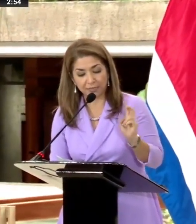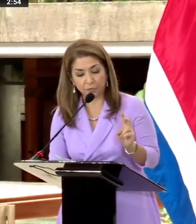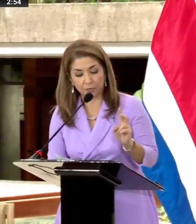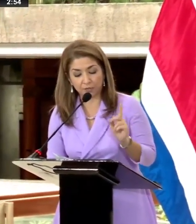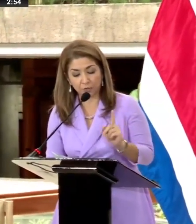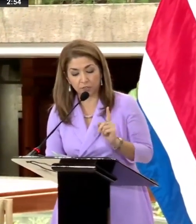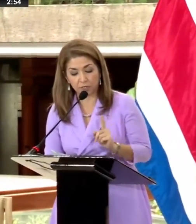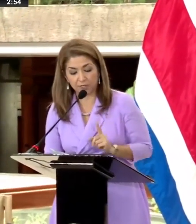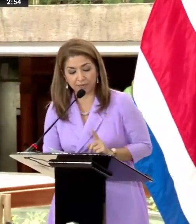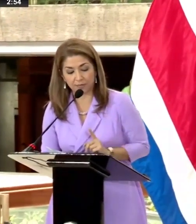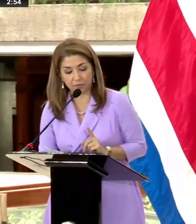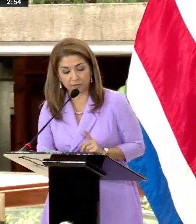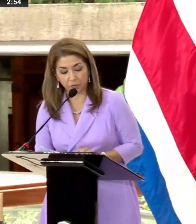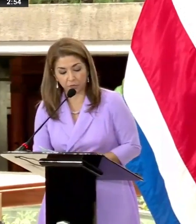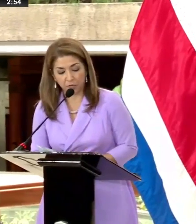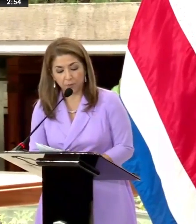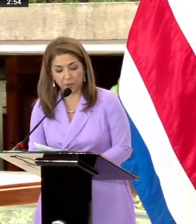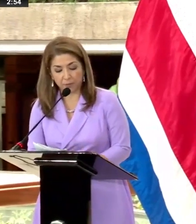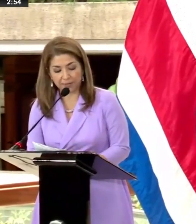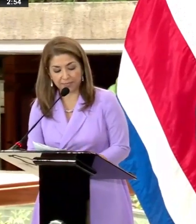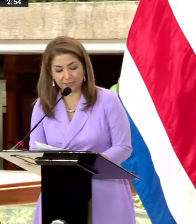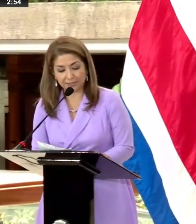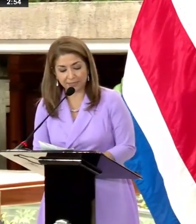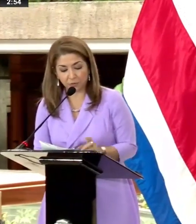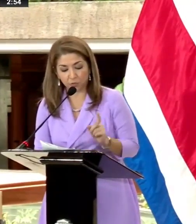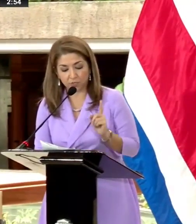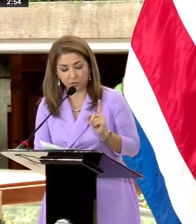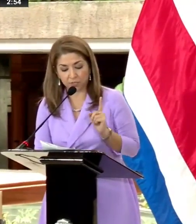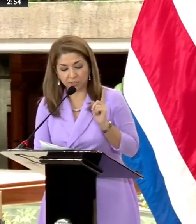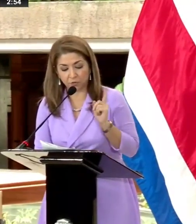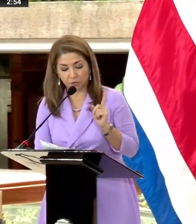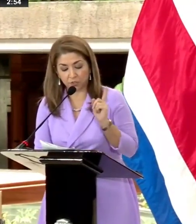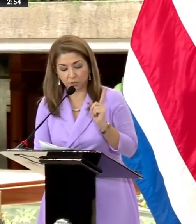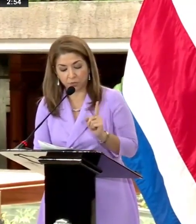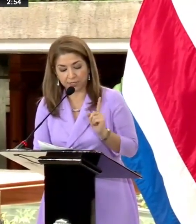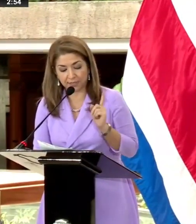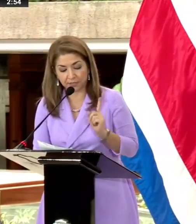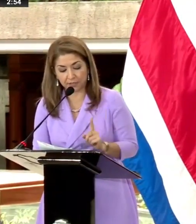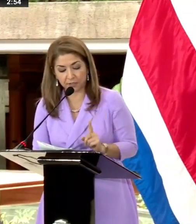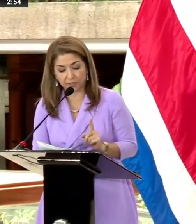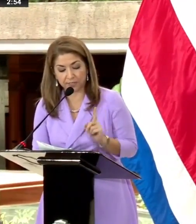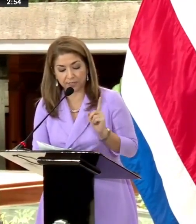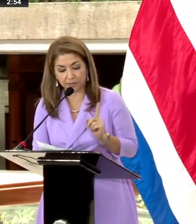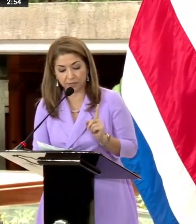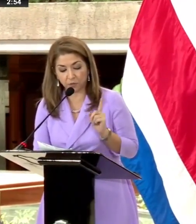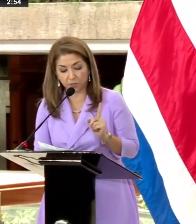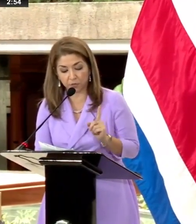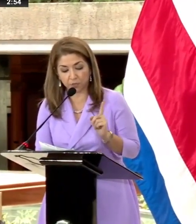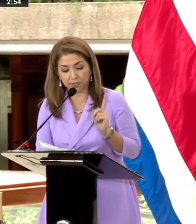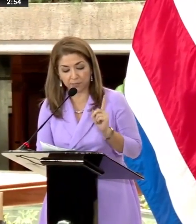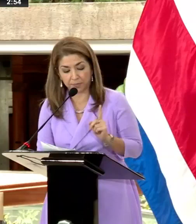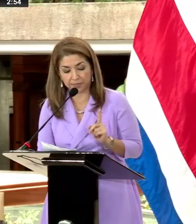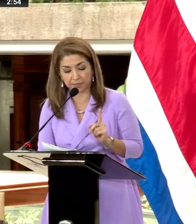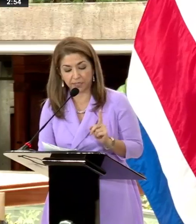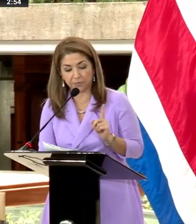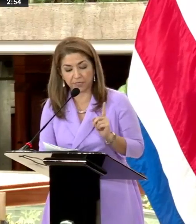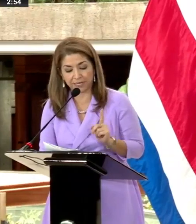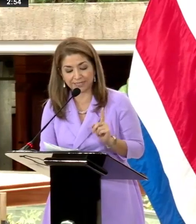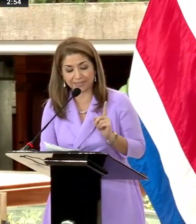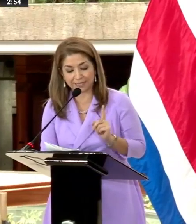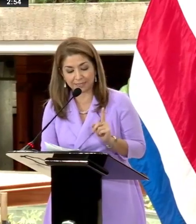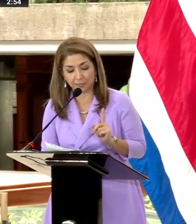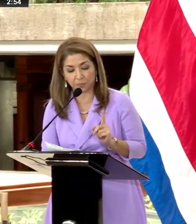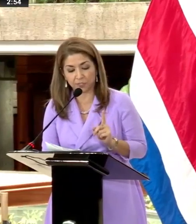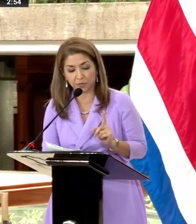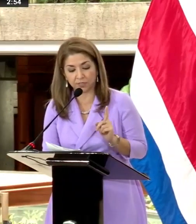y direccionamiento lo tiene el Ministerio de Salud. Pero la parte de autorización del desarrollo de tecnologías alternativas, establecer convenios con las empresas, el fijar